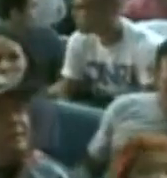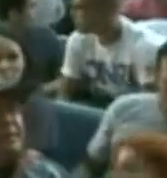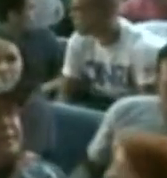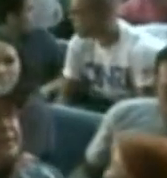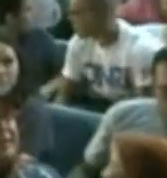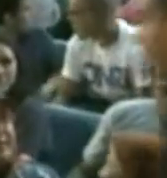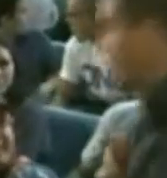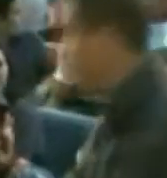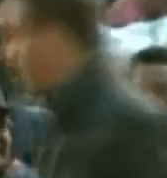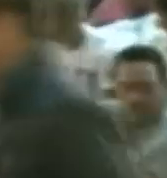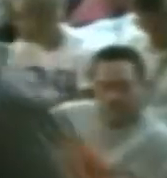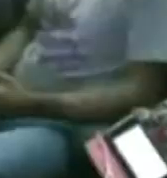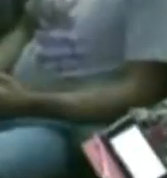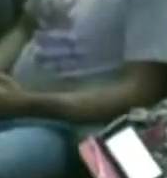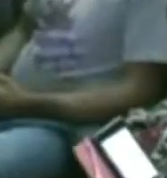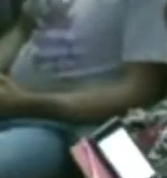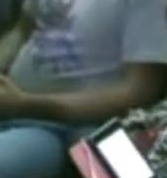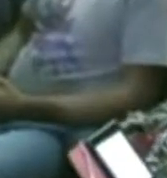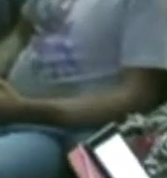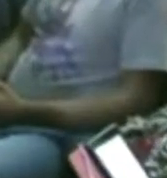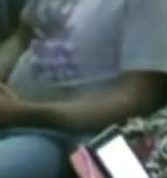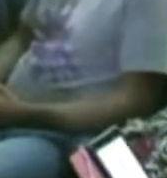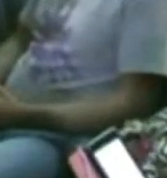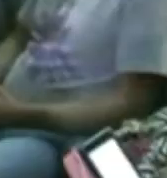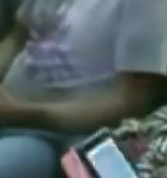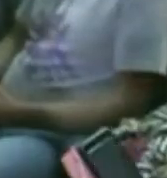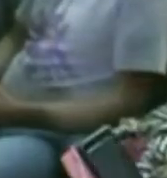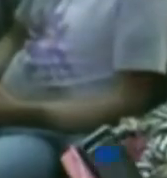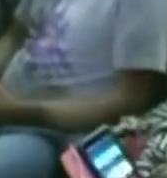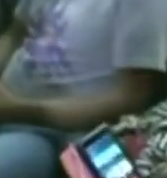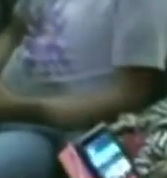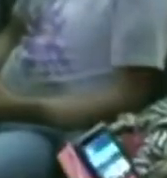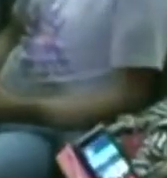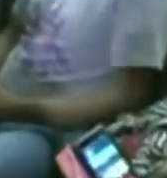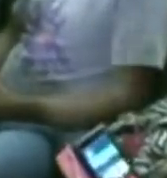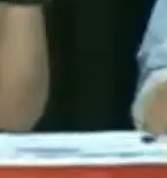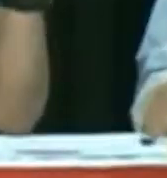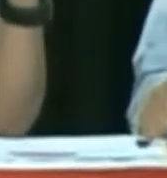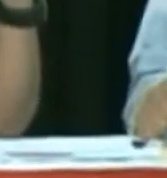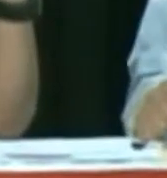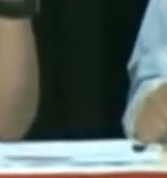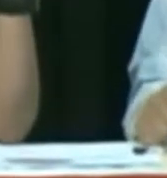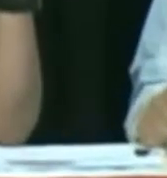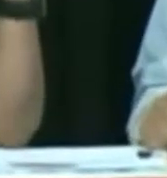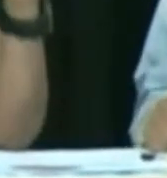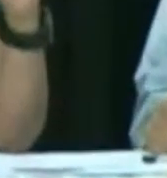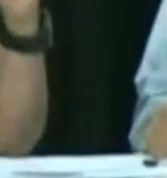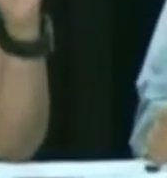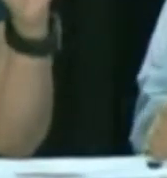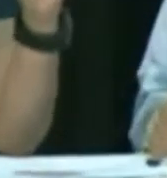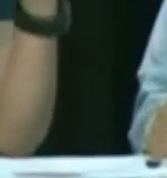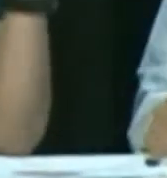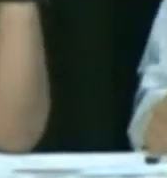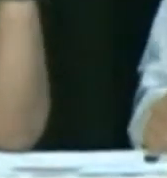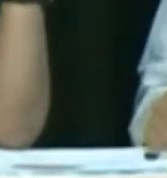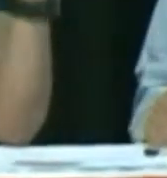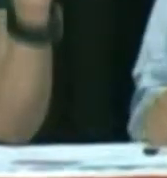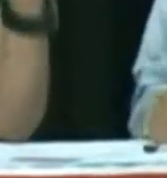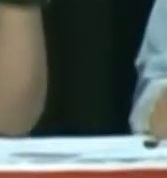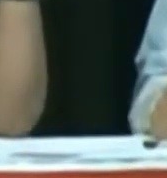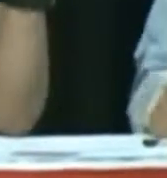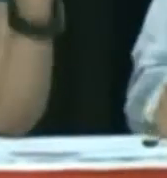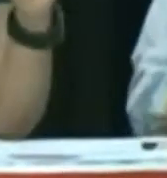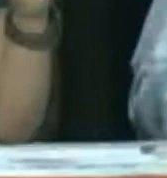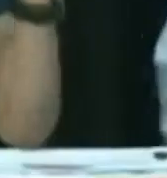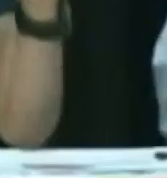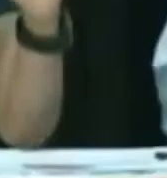Egipto de 2011, que fue difundida como parte de las protestas estudiantiles en nuestro país. Demandamos a la ABC de España por la